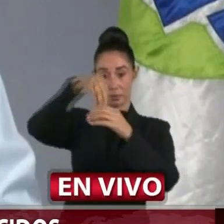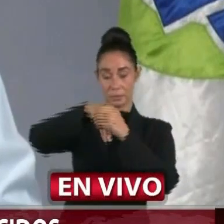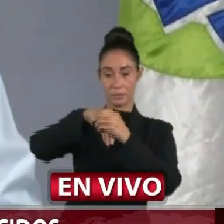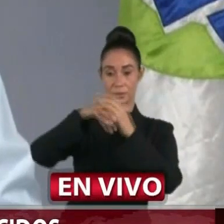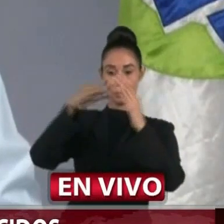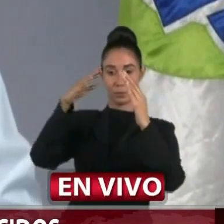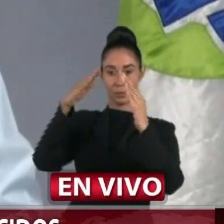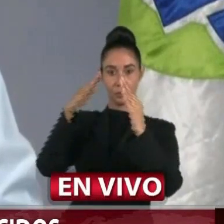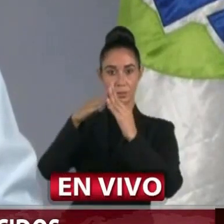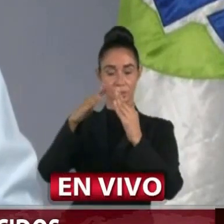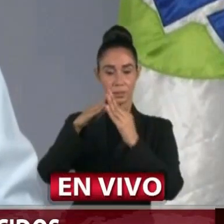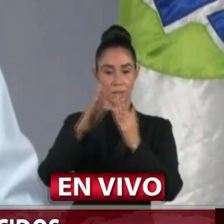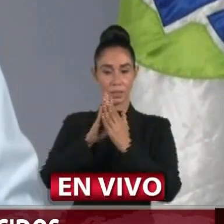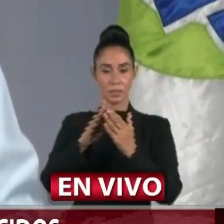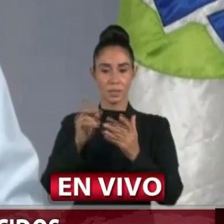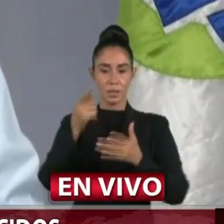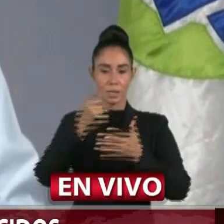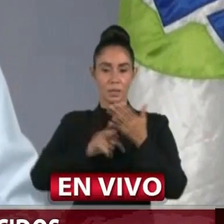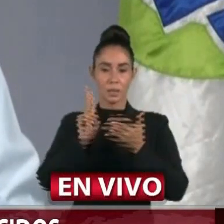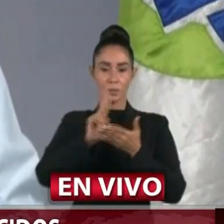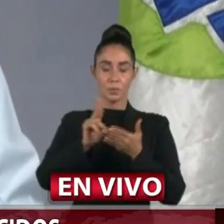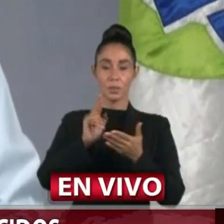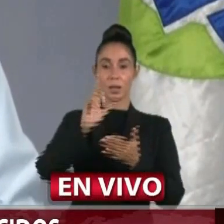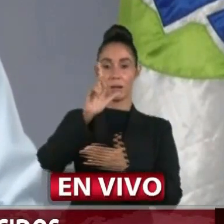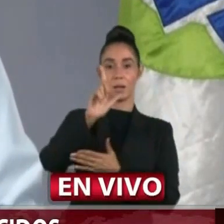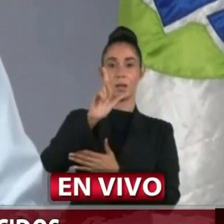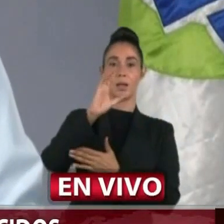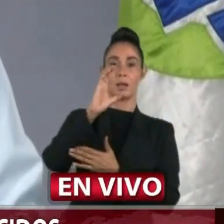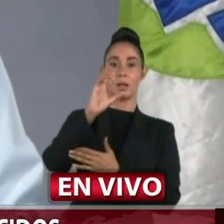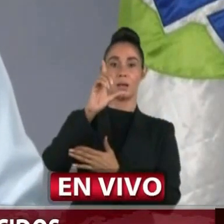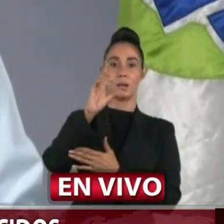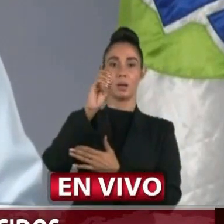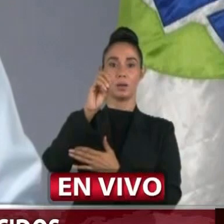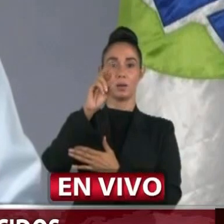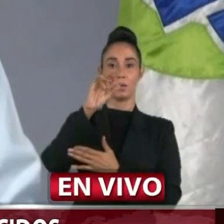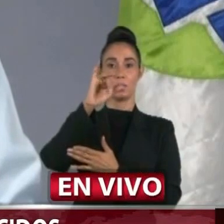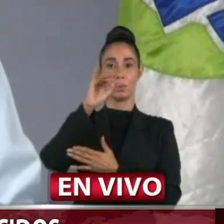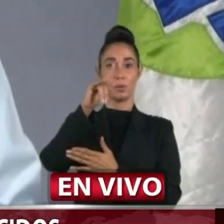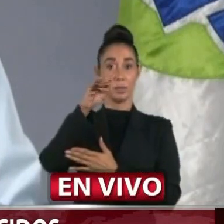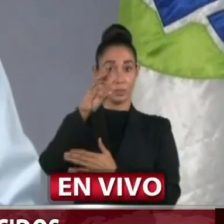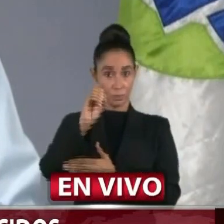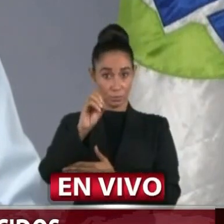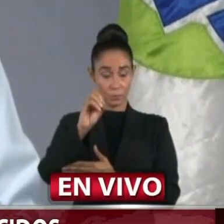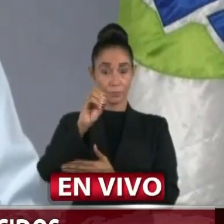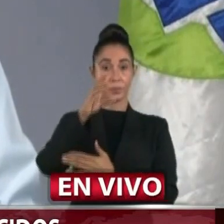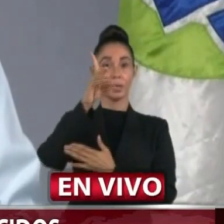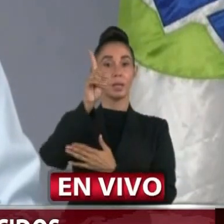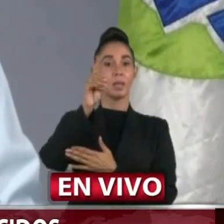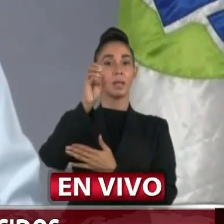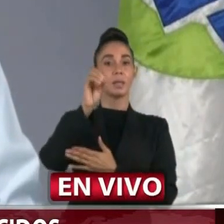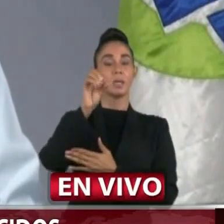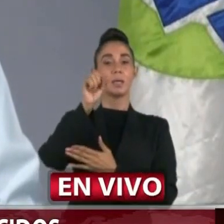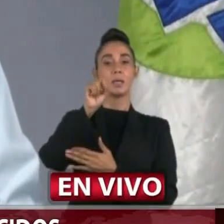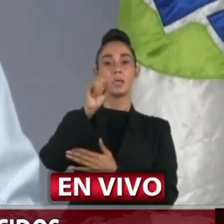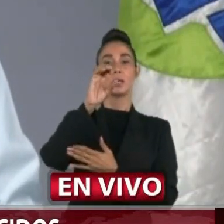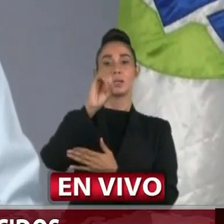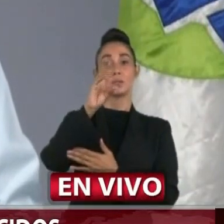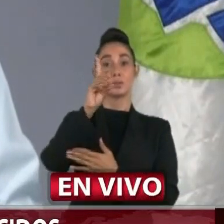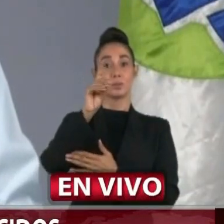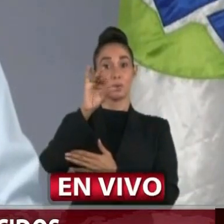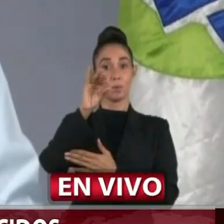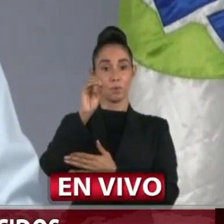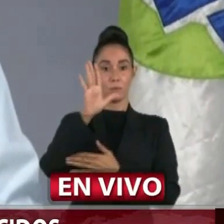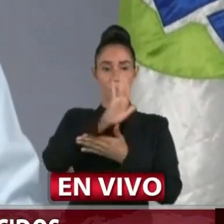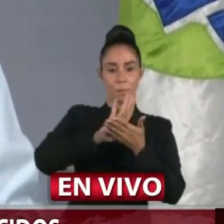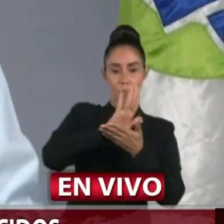intradomiciliaria usando preferiblemente hipoclorito de sodio, el uso de la